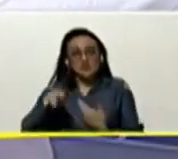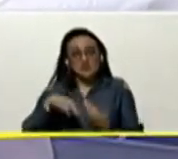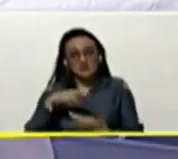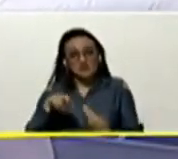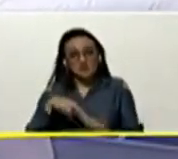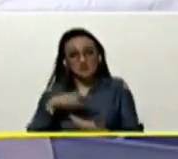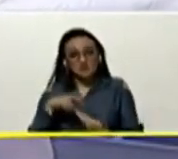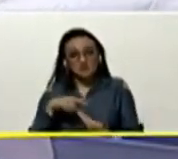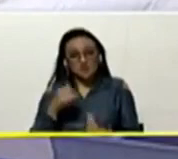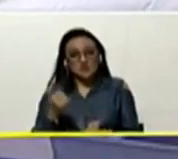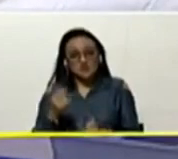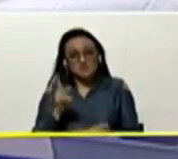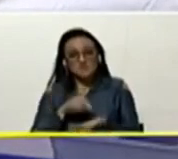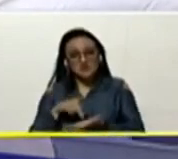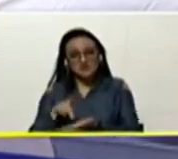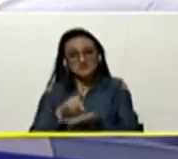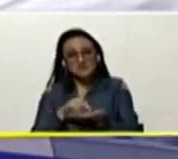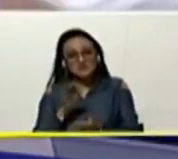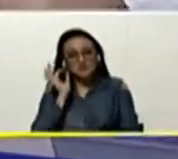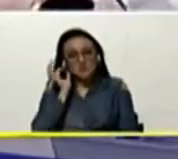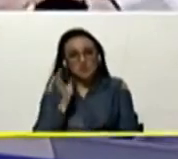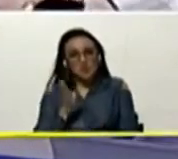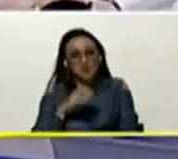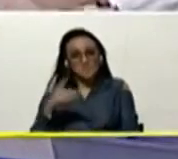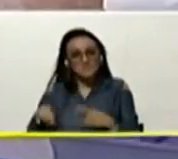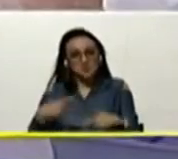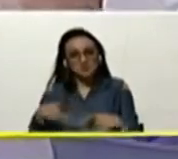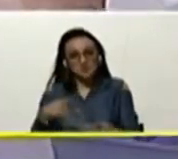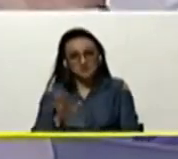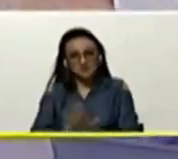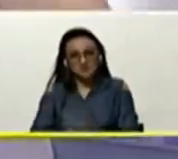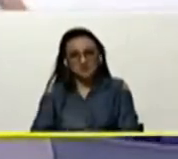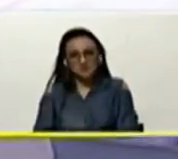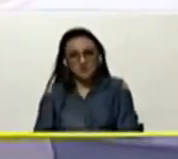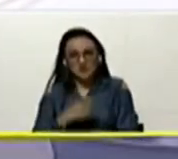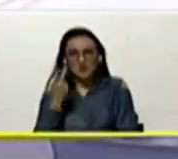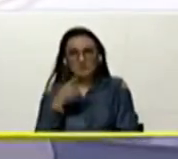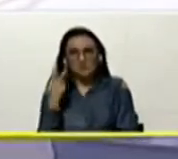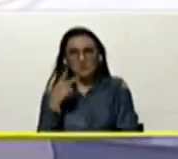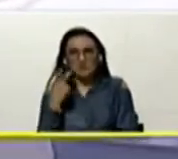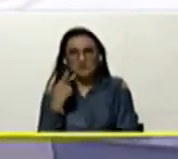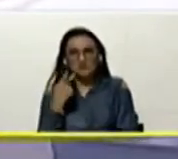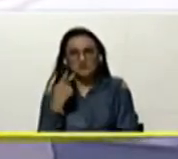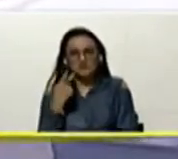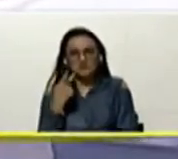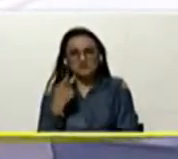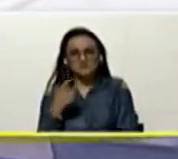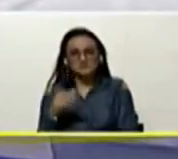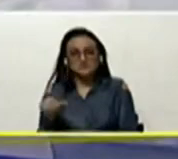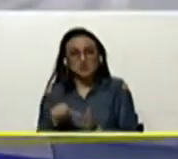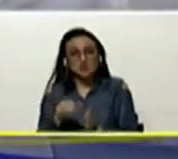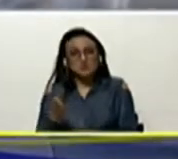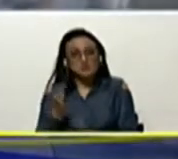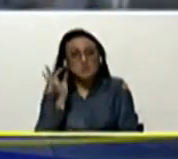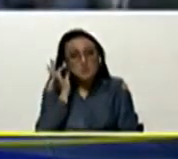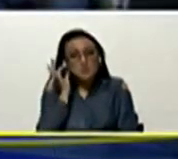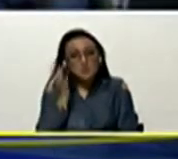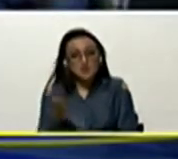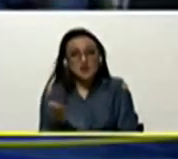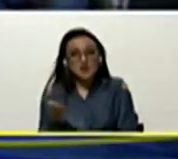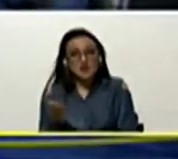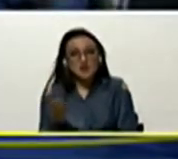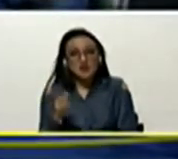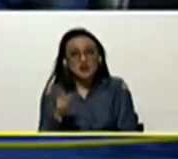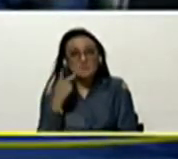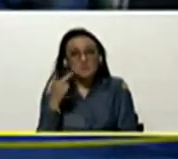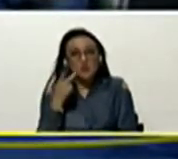revolución es la participación de la mujer en el proceso, en la política, donde la mujer esencialmente lleva